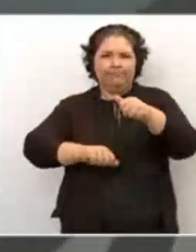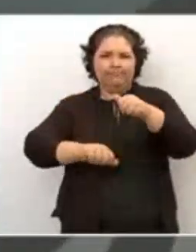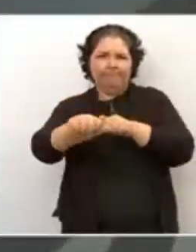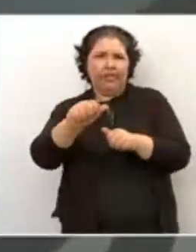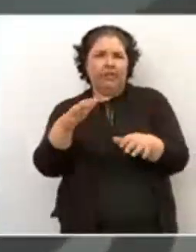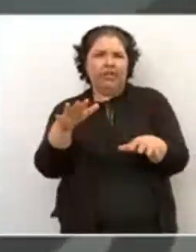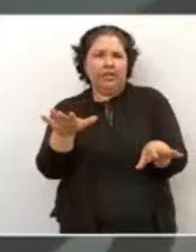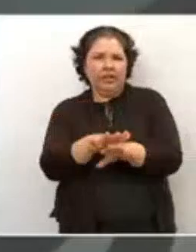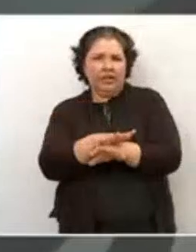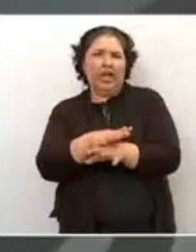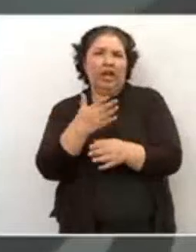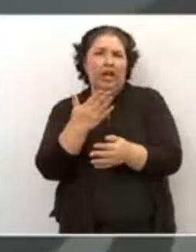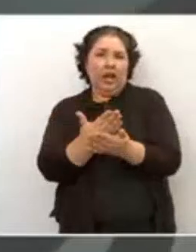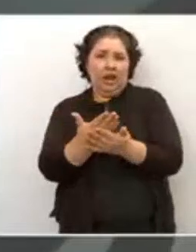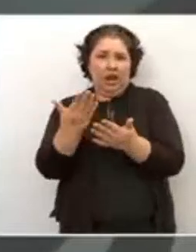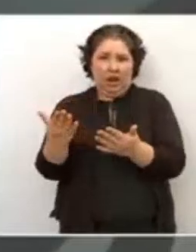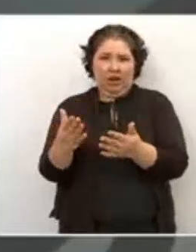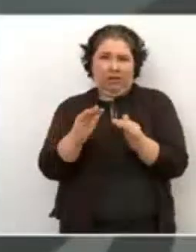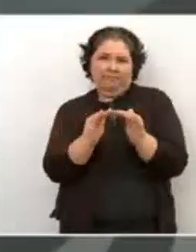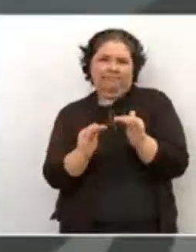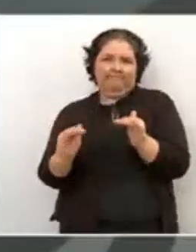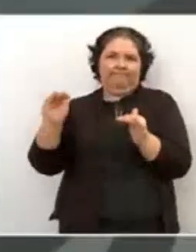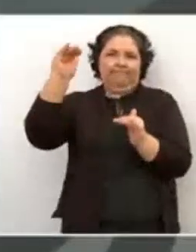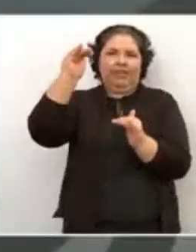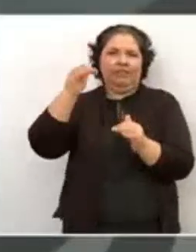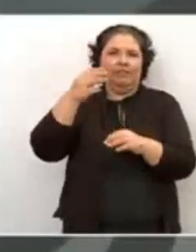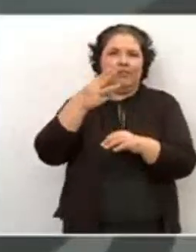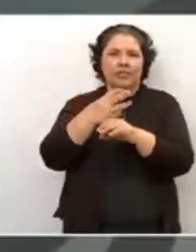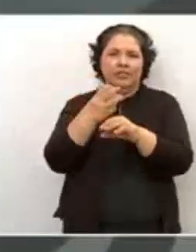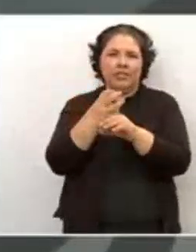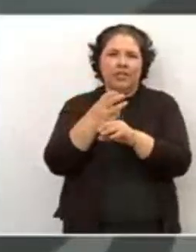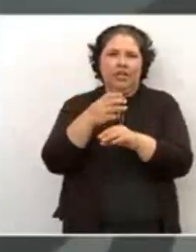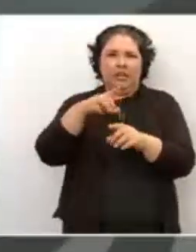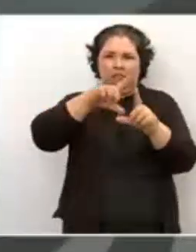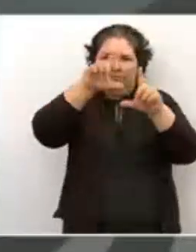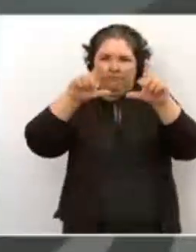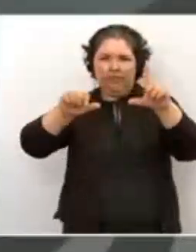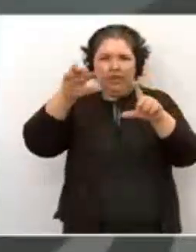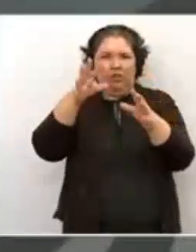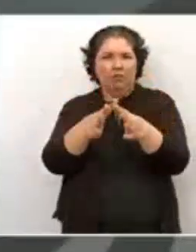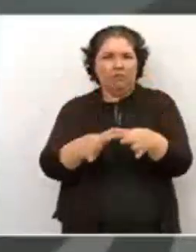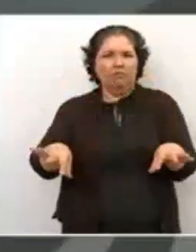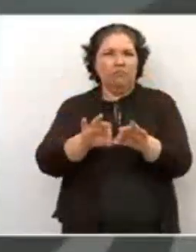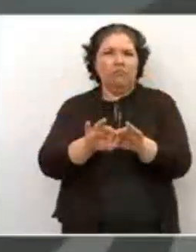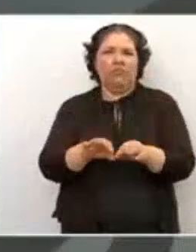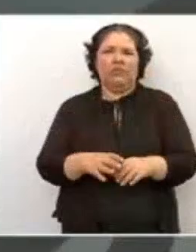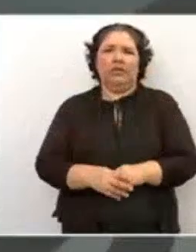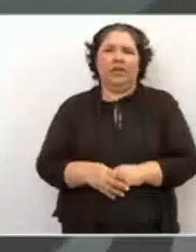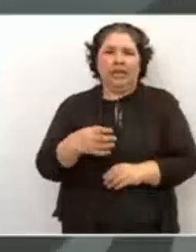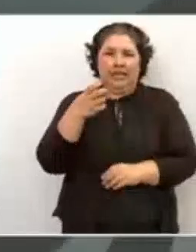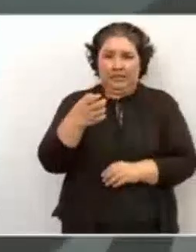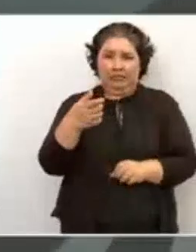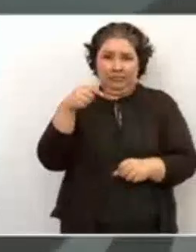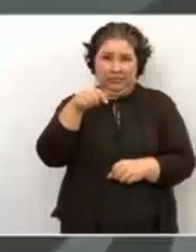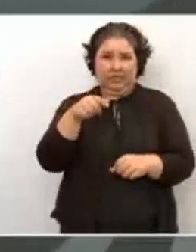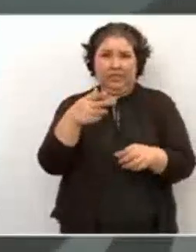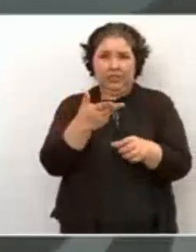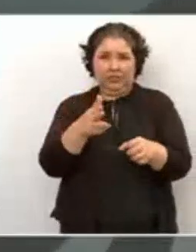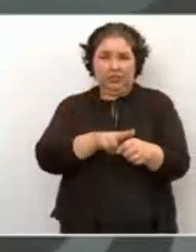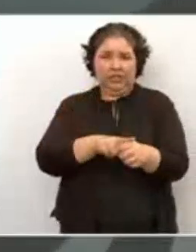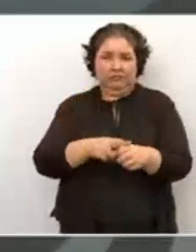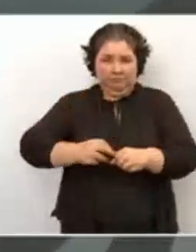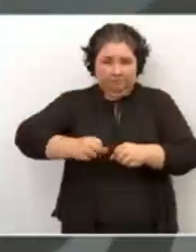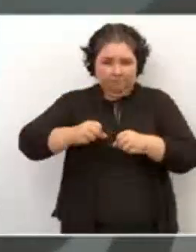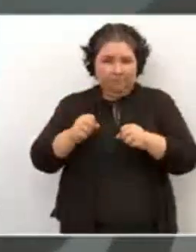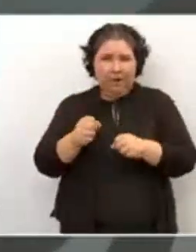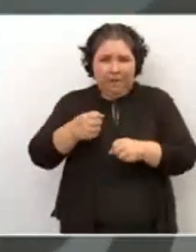una de las unidades de tercer nivel más importantes de nuestro país. Hoy, este hospital se consolida como el